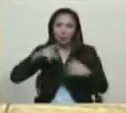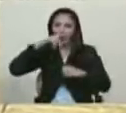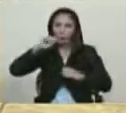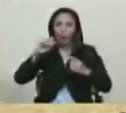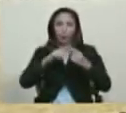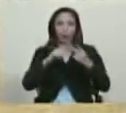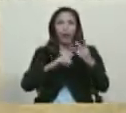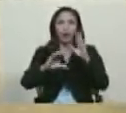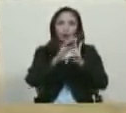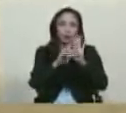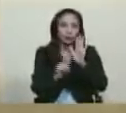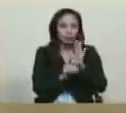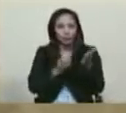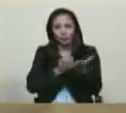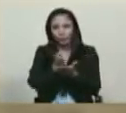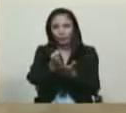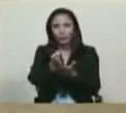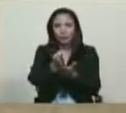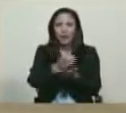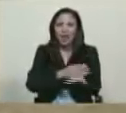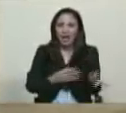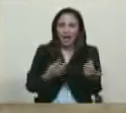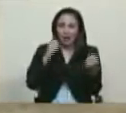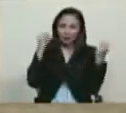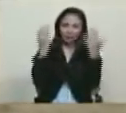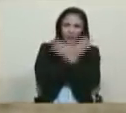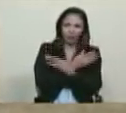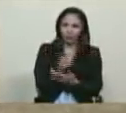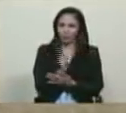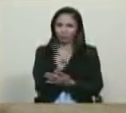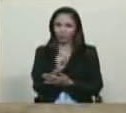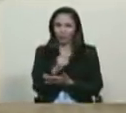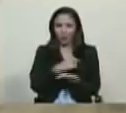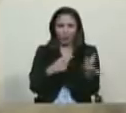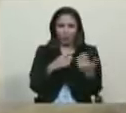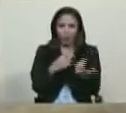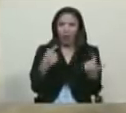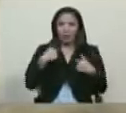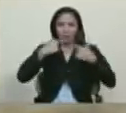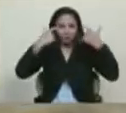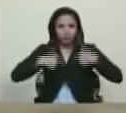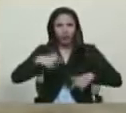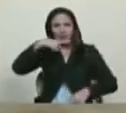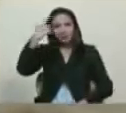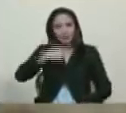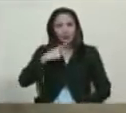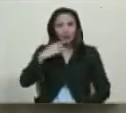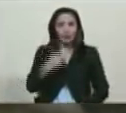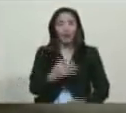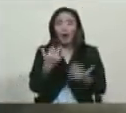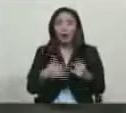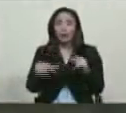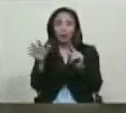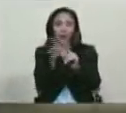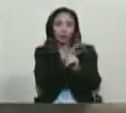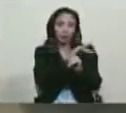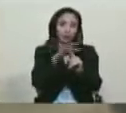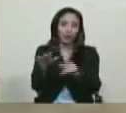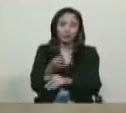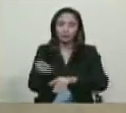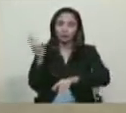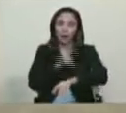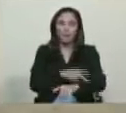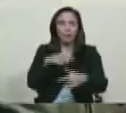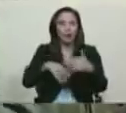nuestra constitución no hay dudas no hay espacios para la duda es una gran manipulación la que estamos viviendo y tenemos que